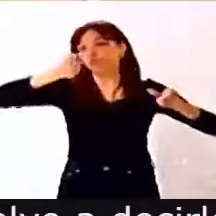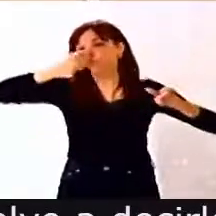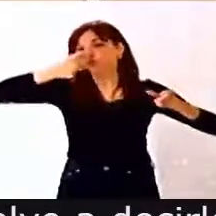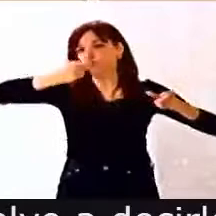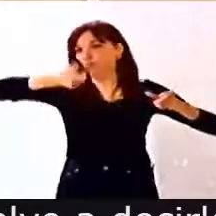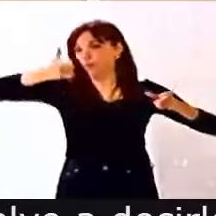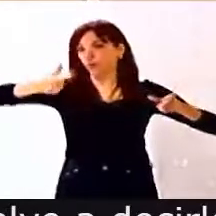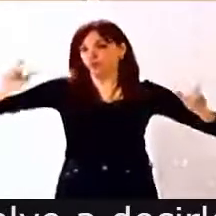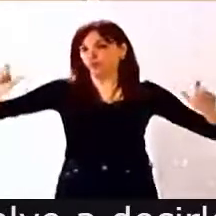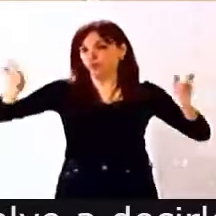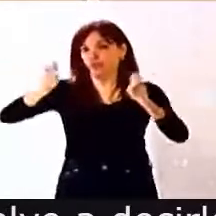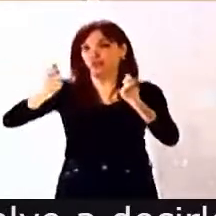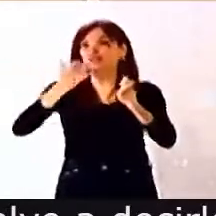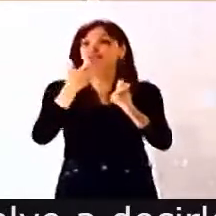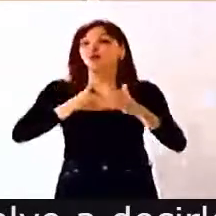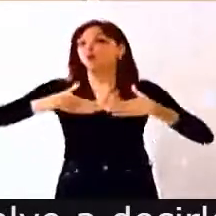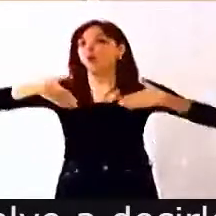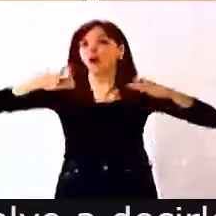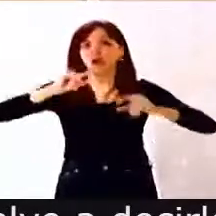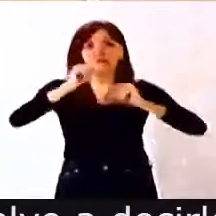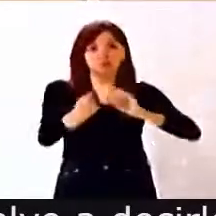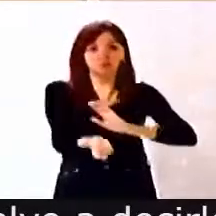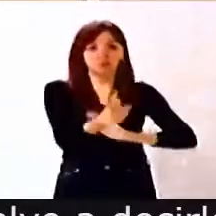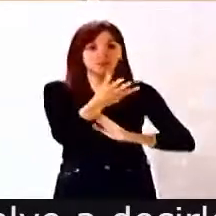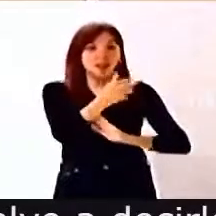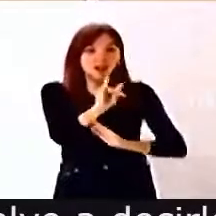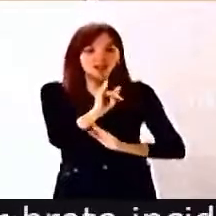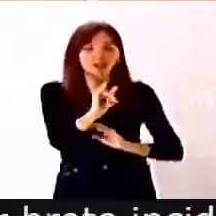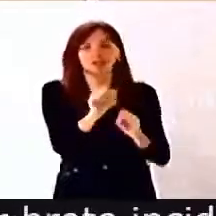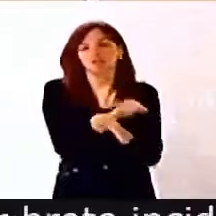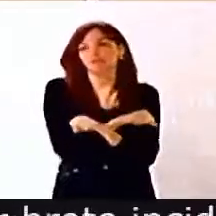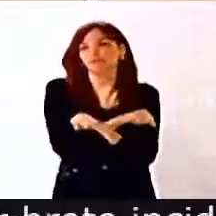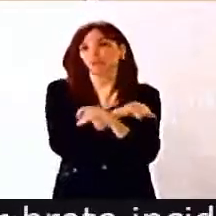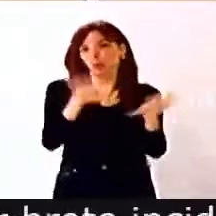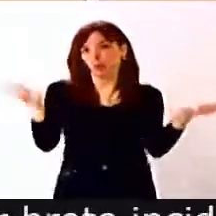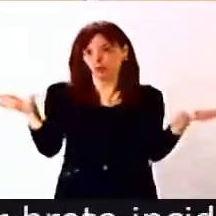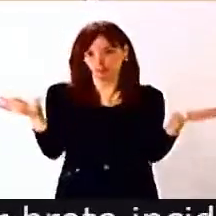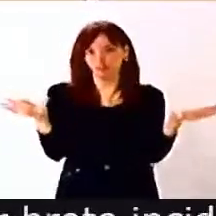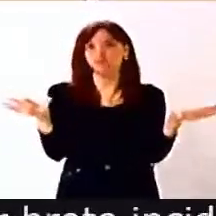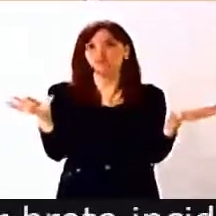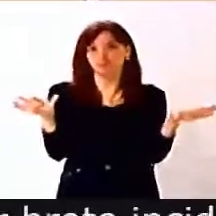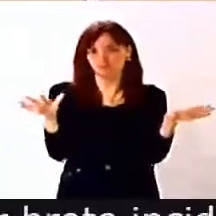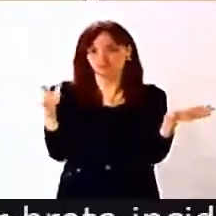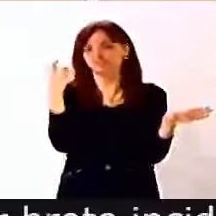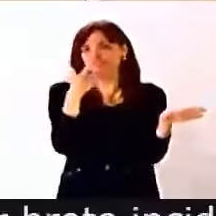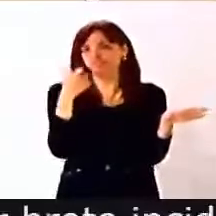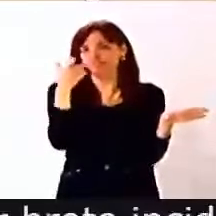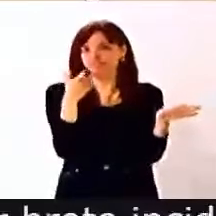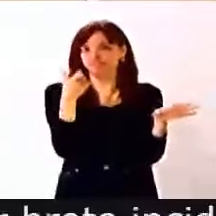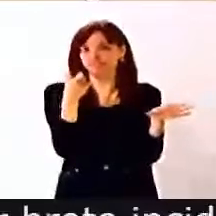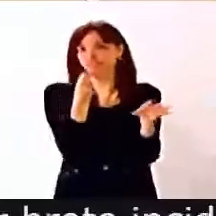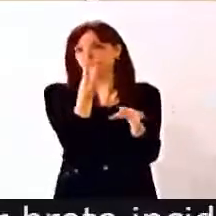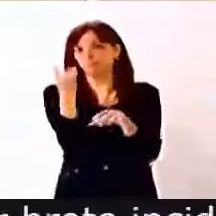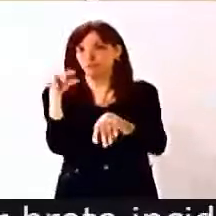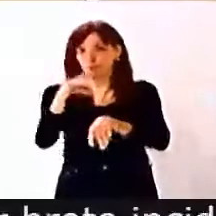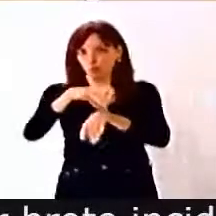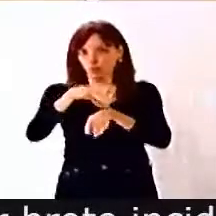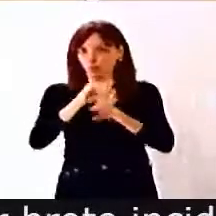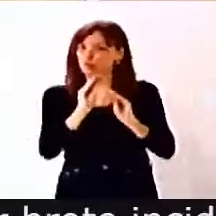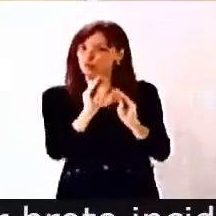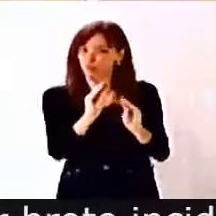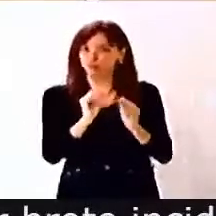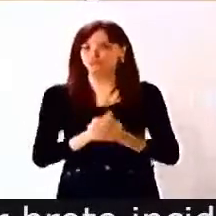brote incide muchísimo en la incidencia acumulada en ese área de